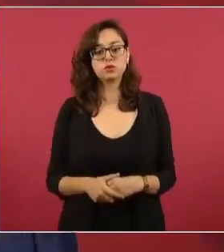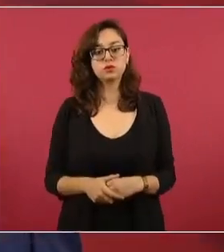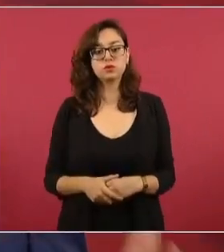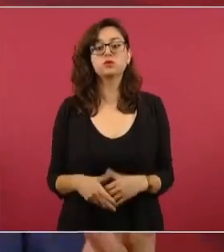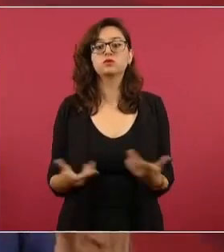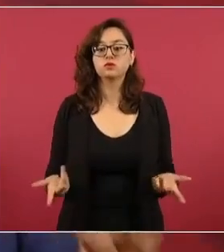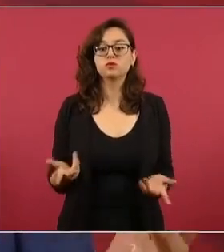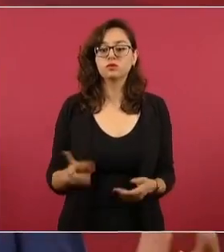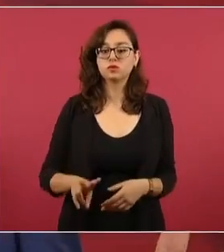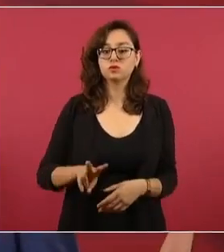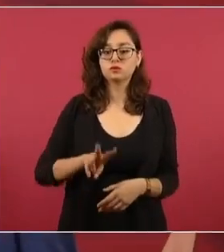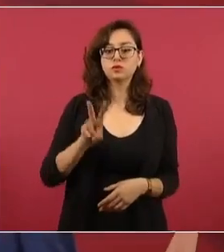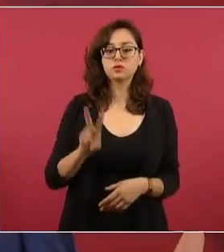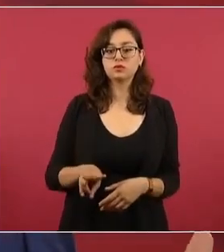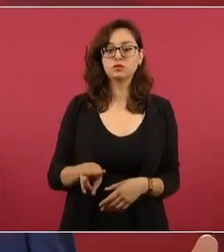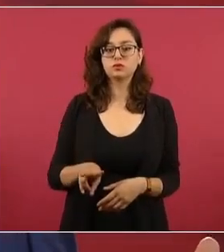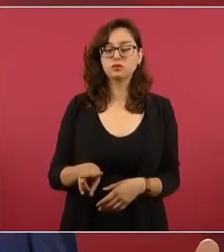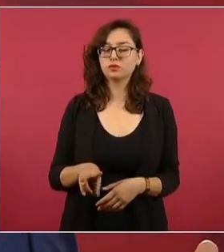es una vileza